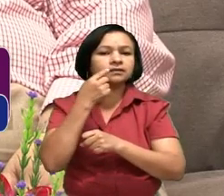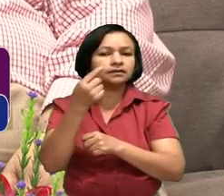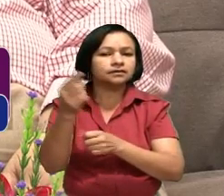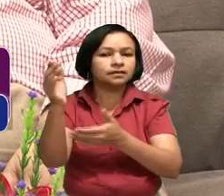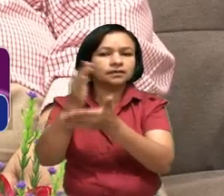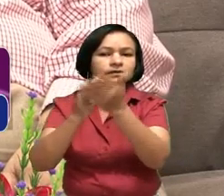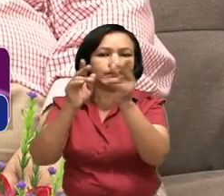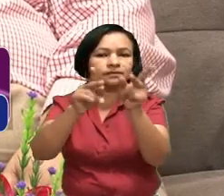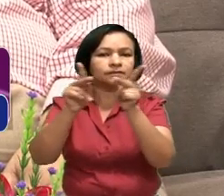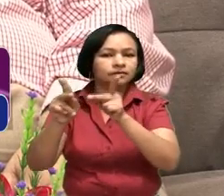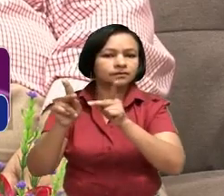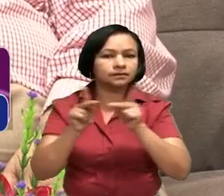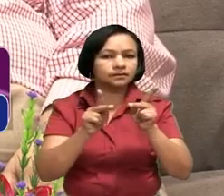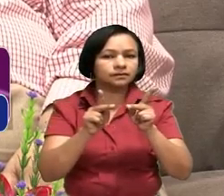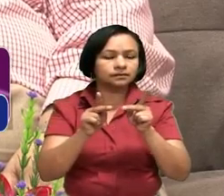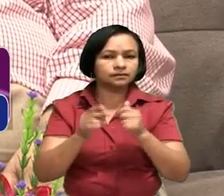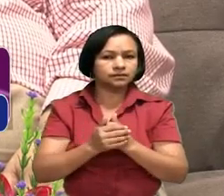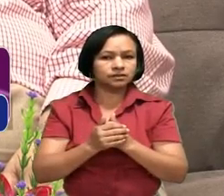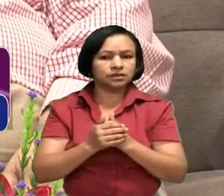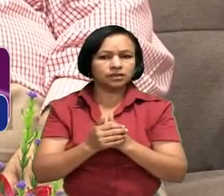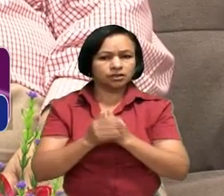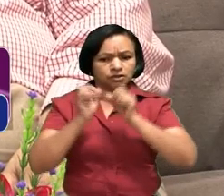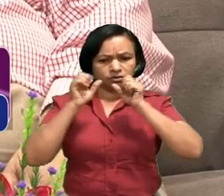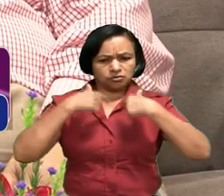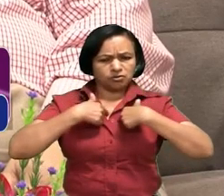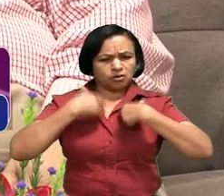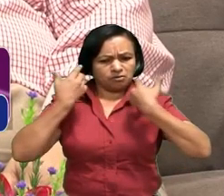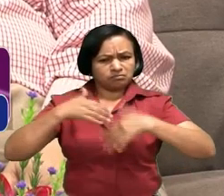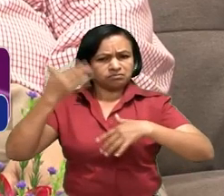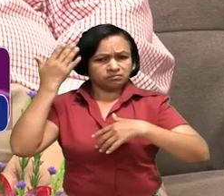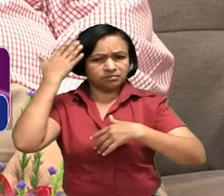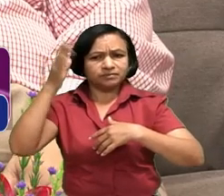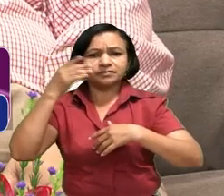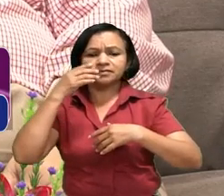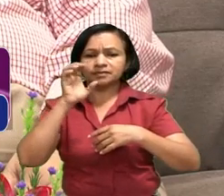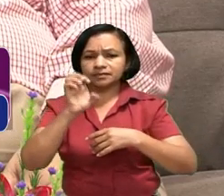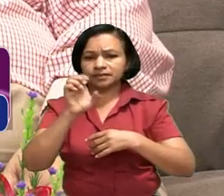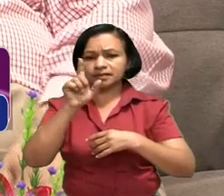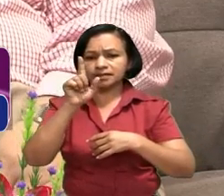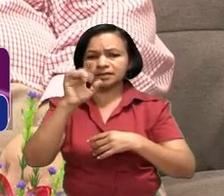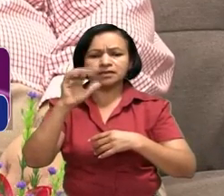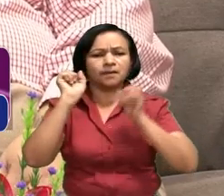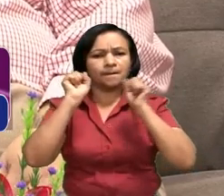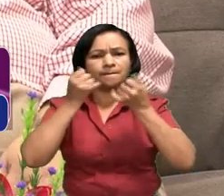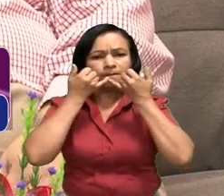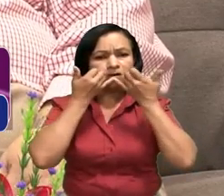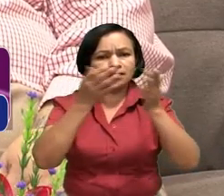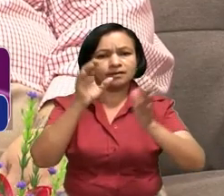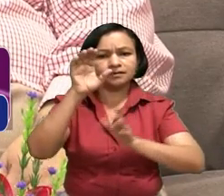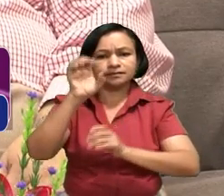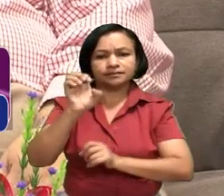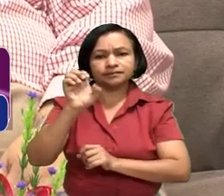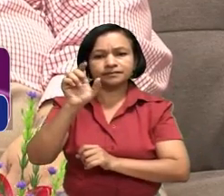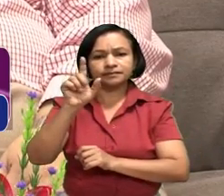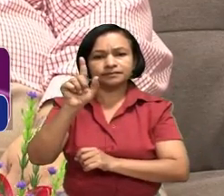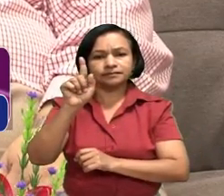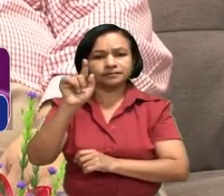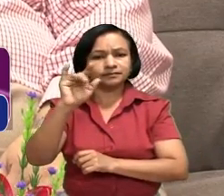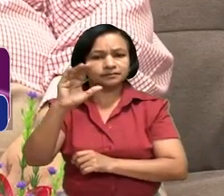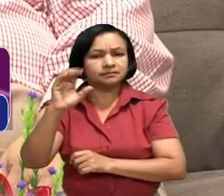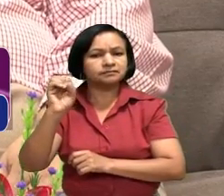que lo irracional es ético aunque en función de la información y que para llegar a esa